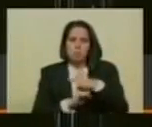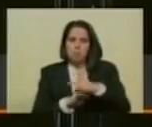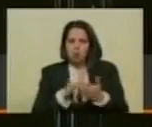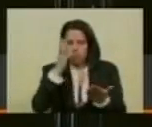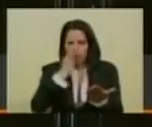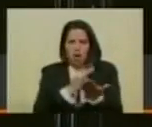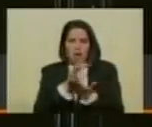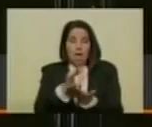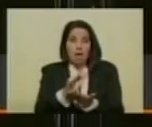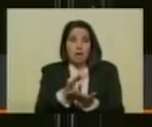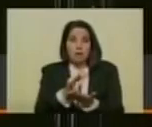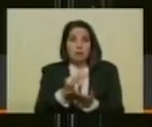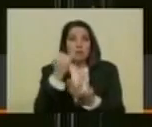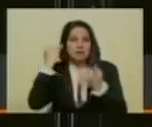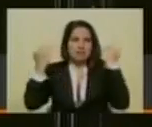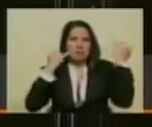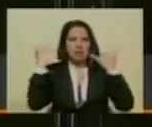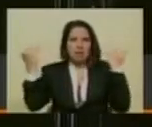leal,